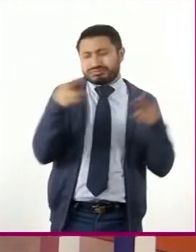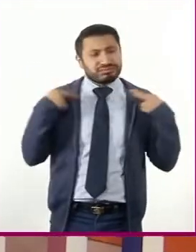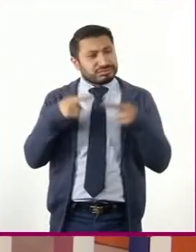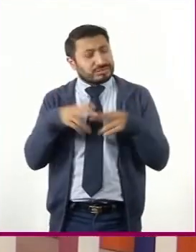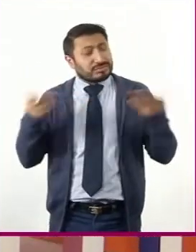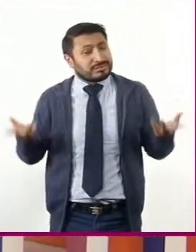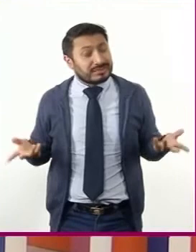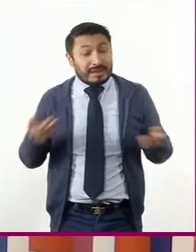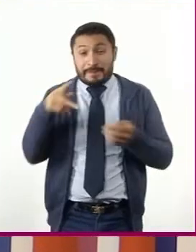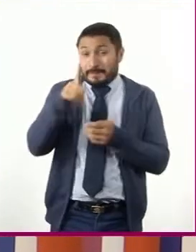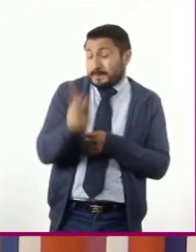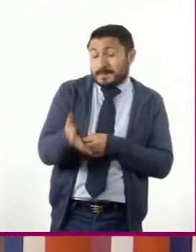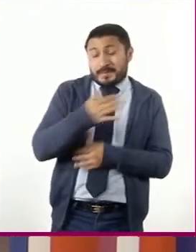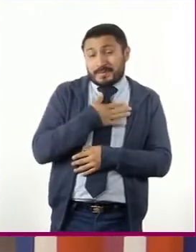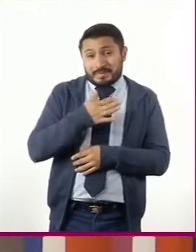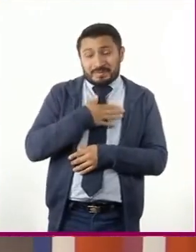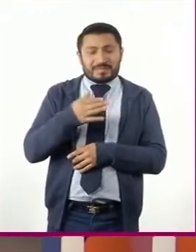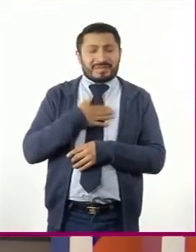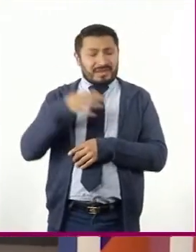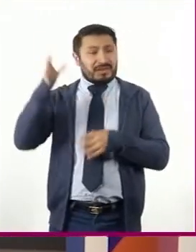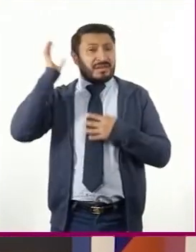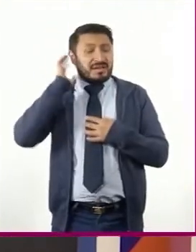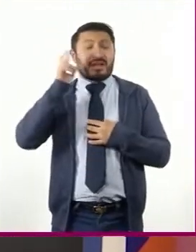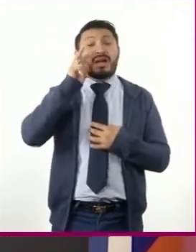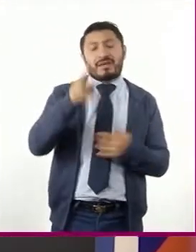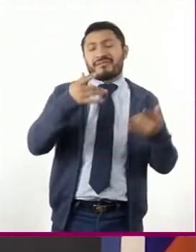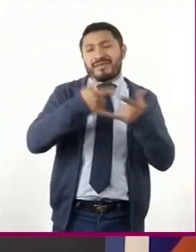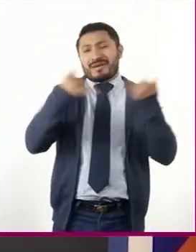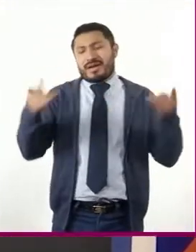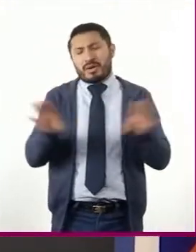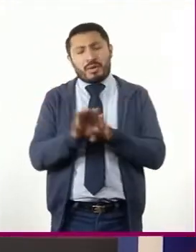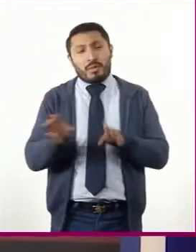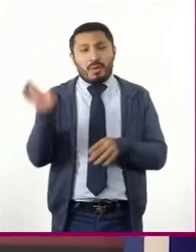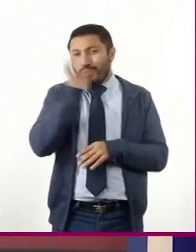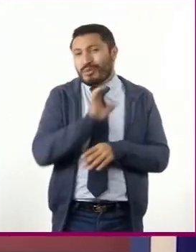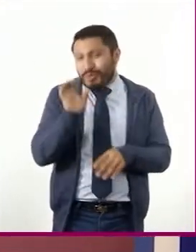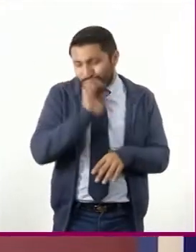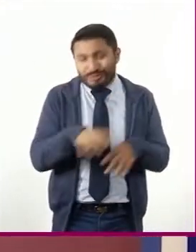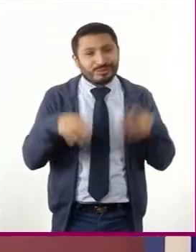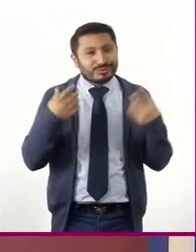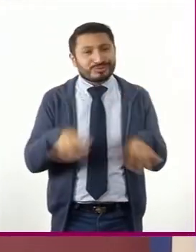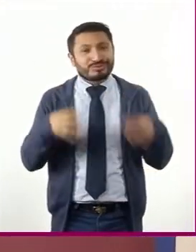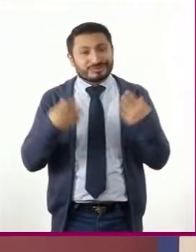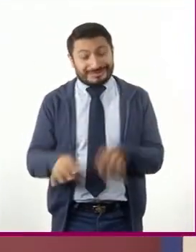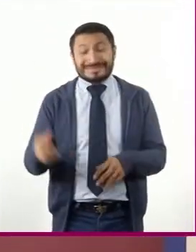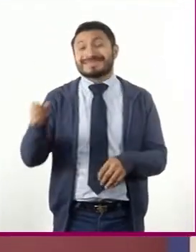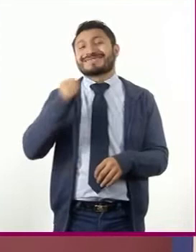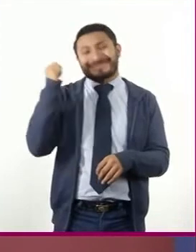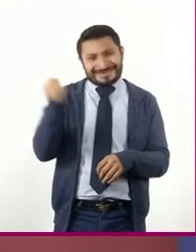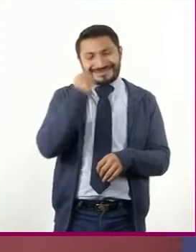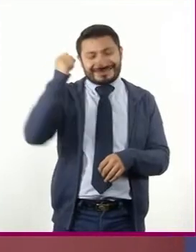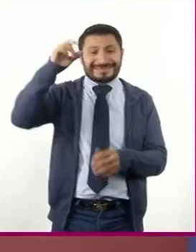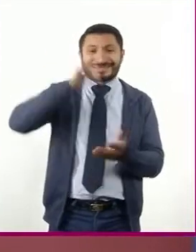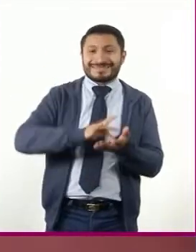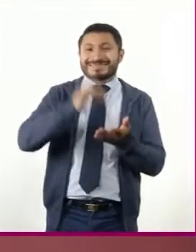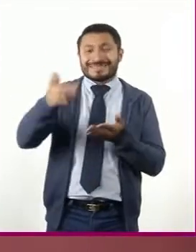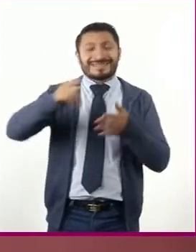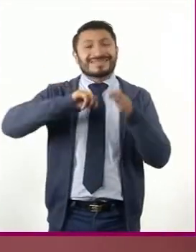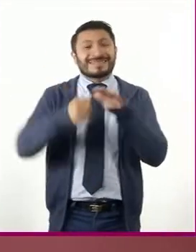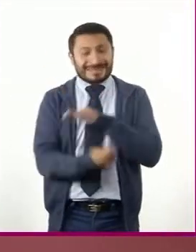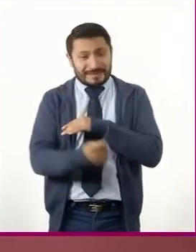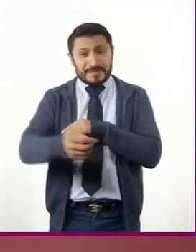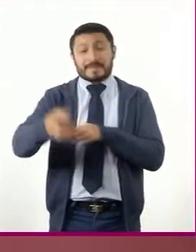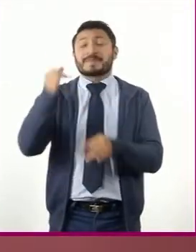Denise, pero a mí escuchar o ver esas historias me remueve la curiosidad. Por suerte, hoy gracias a la tecnología